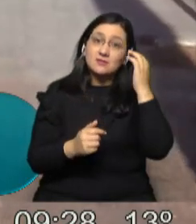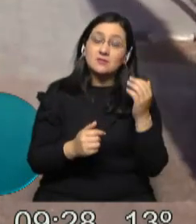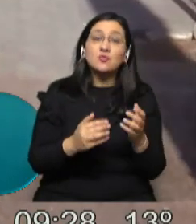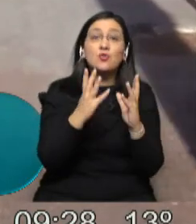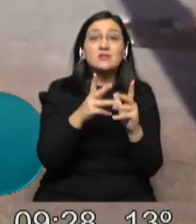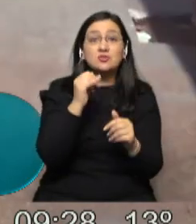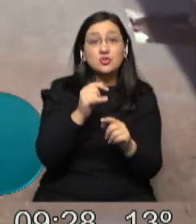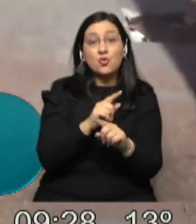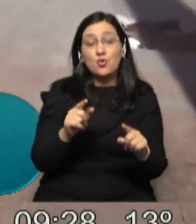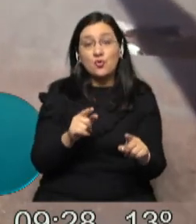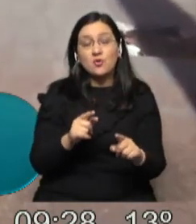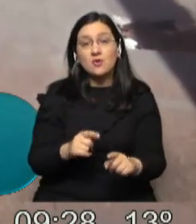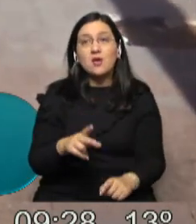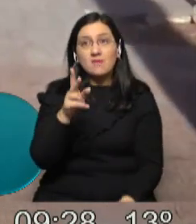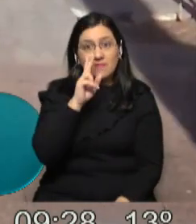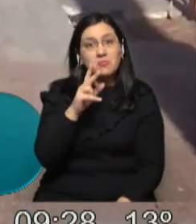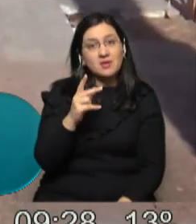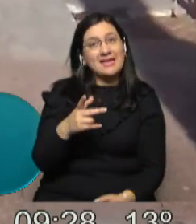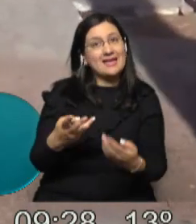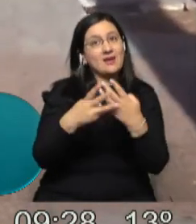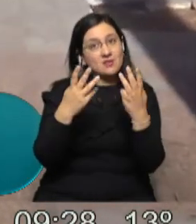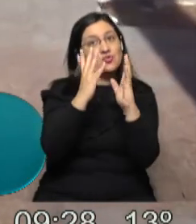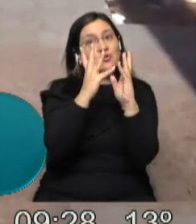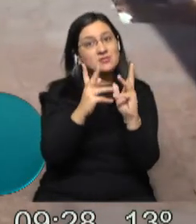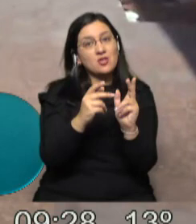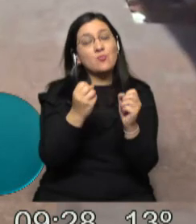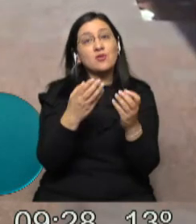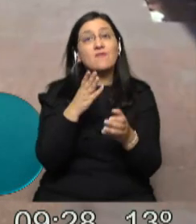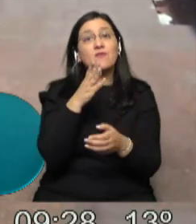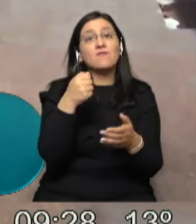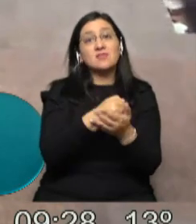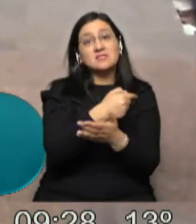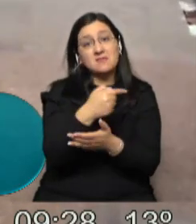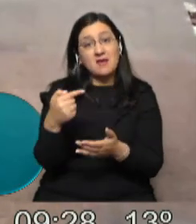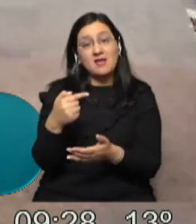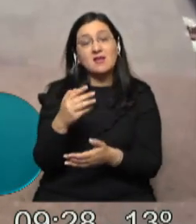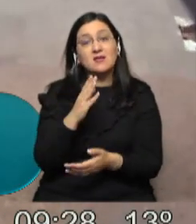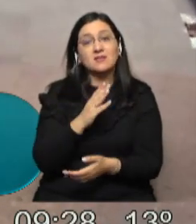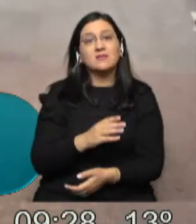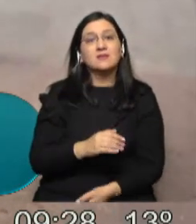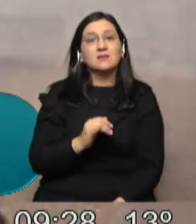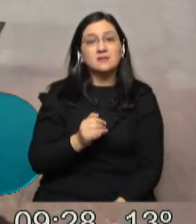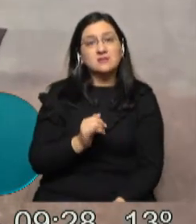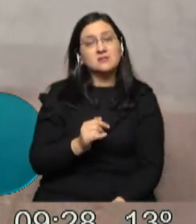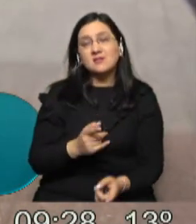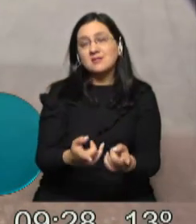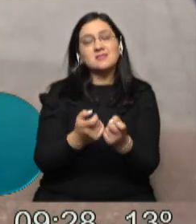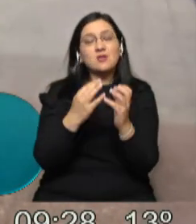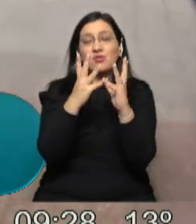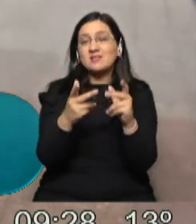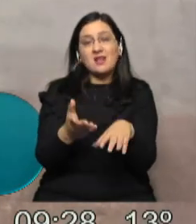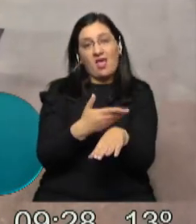uruguayos. ¿Cómo es su caso? Que vemos que está bastante organizado porque usted metió fin de semana afuera. Sí, nos organizamos. Y si no, no te salen las